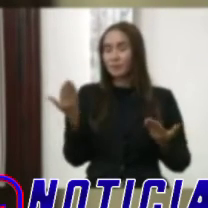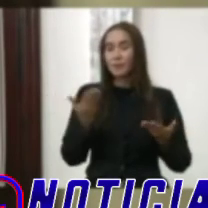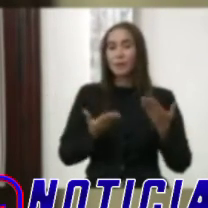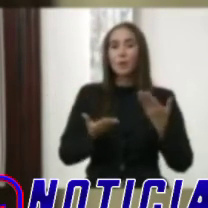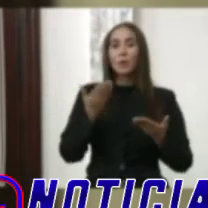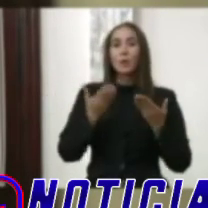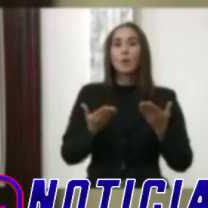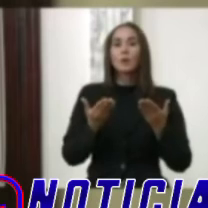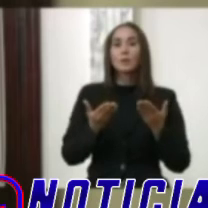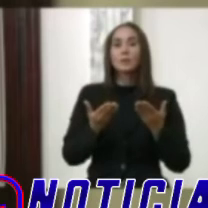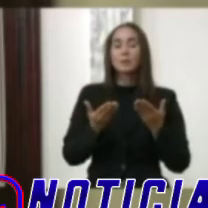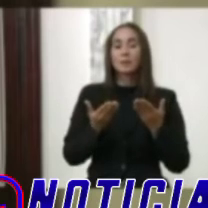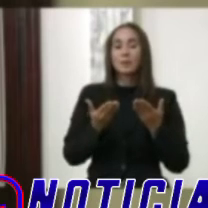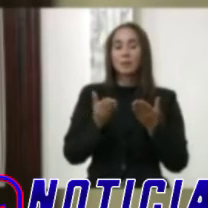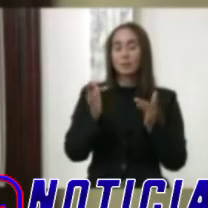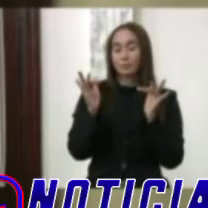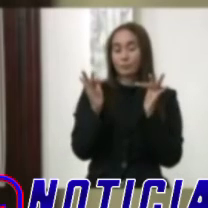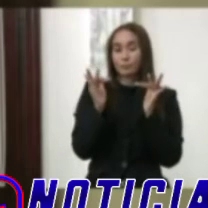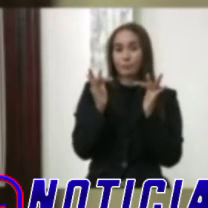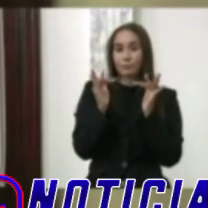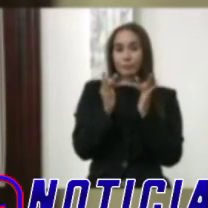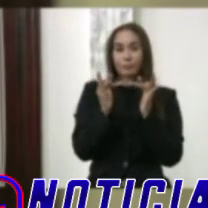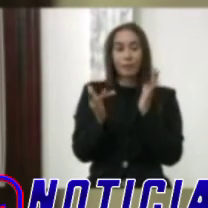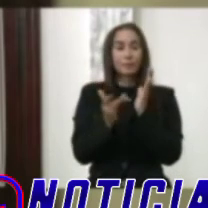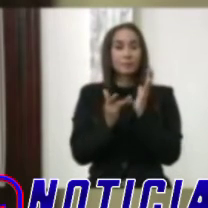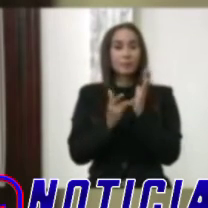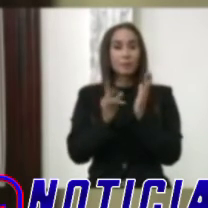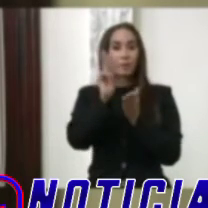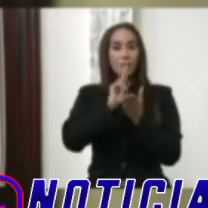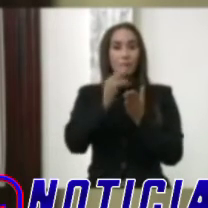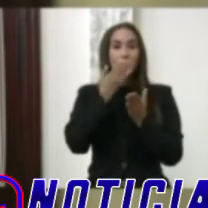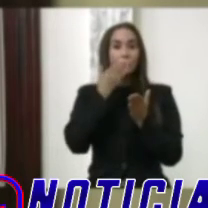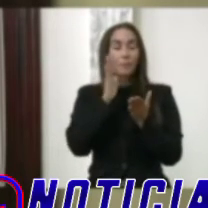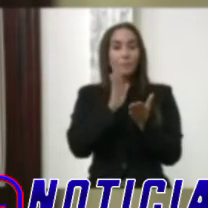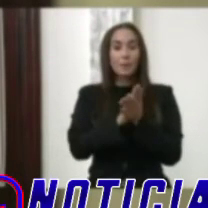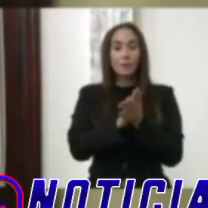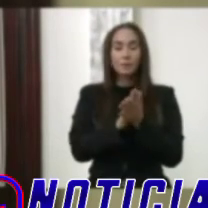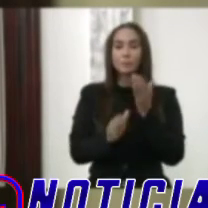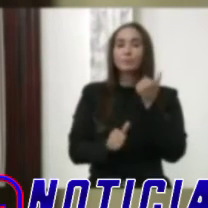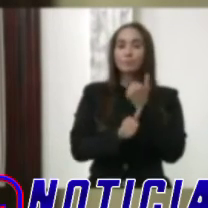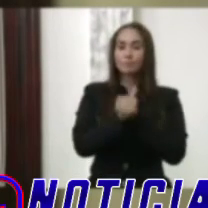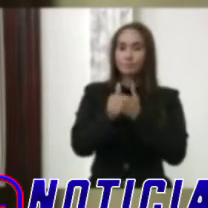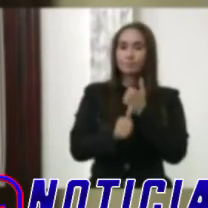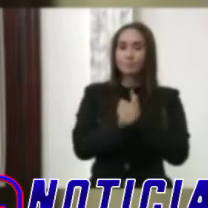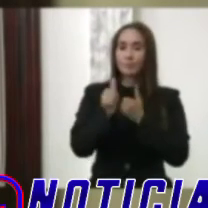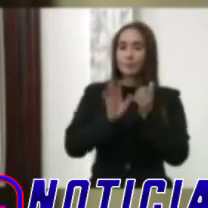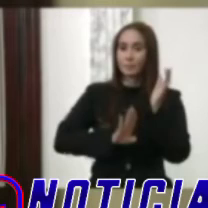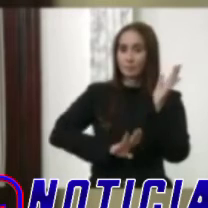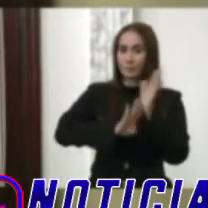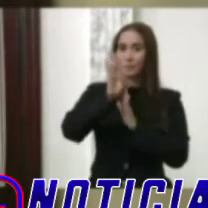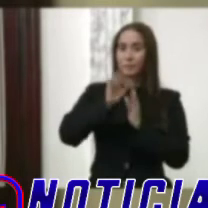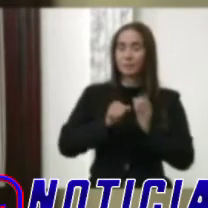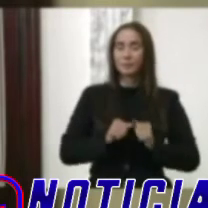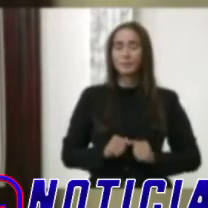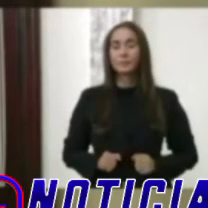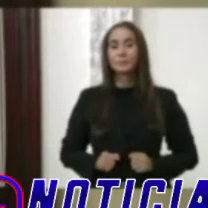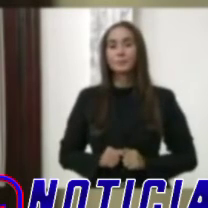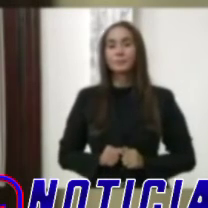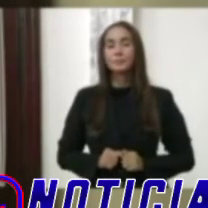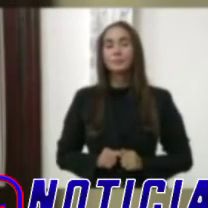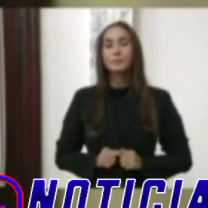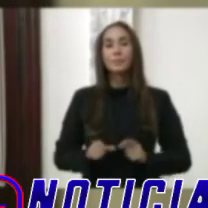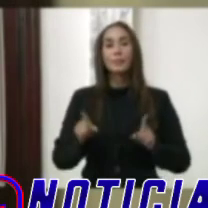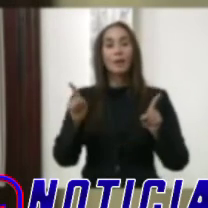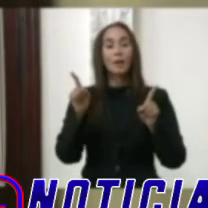las tecnologías son un peligro constante para el progreso alcanzado. Constituyen también